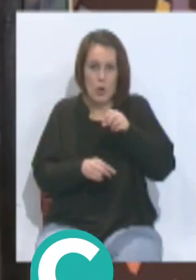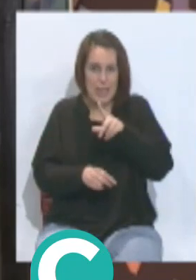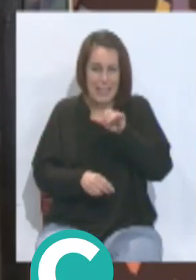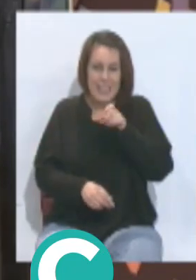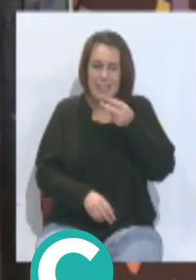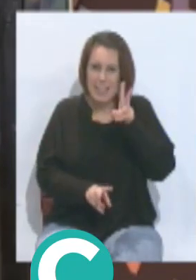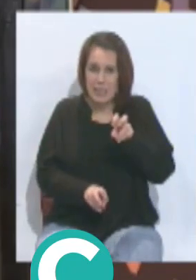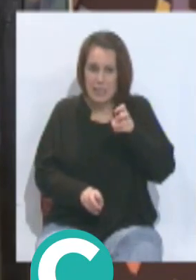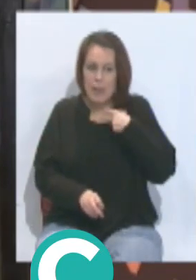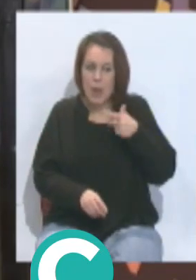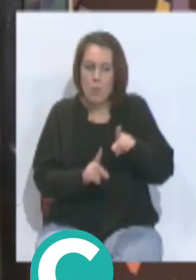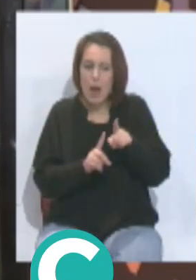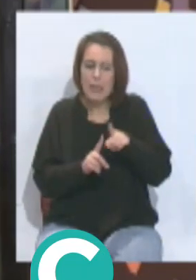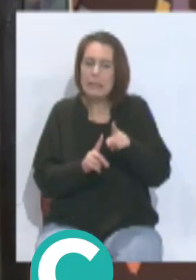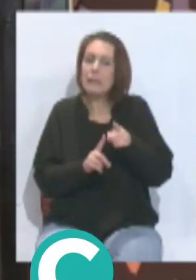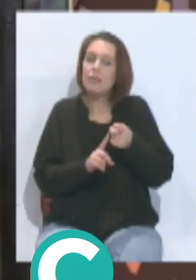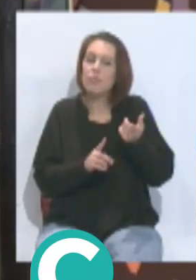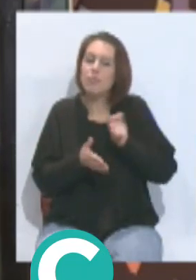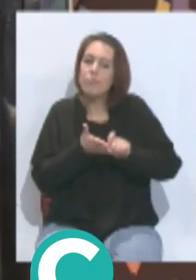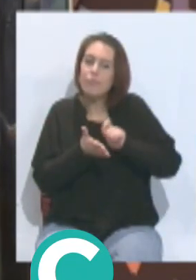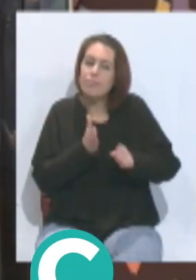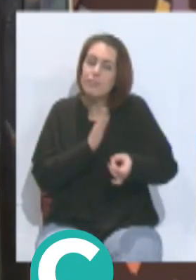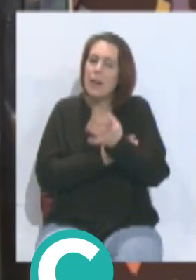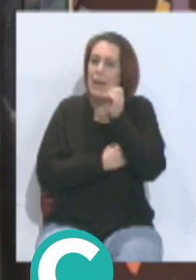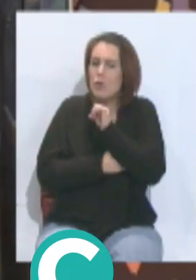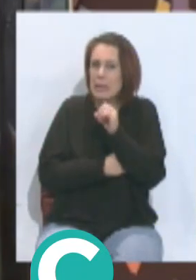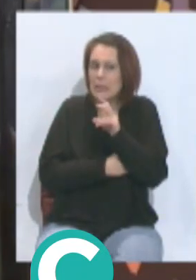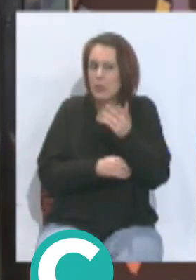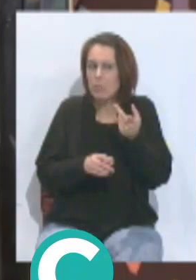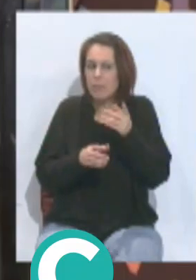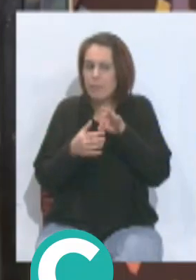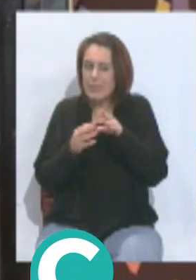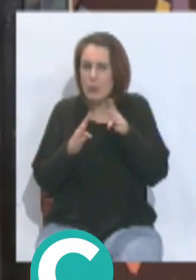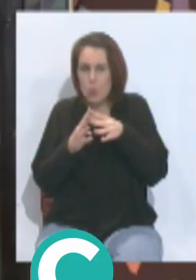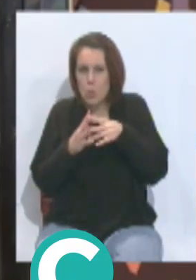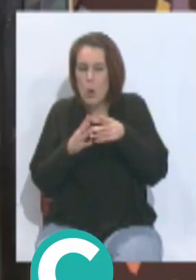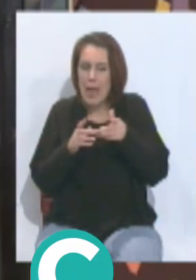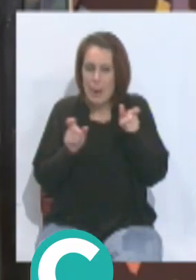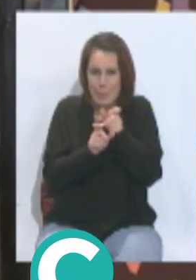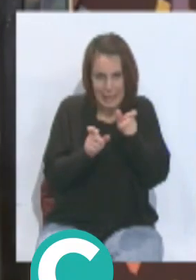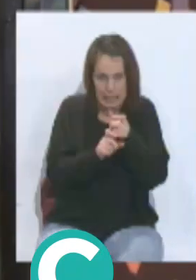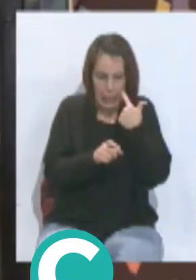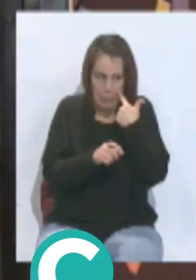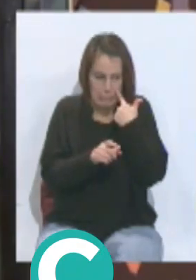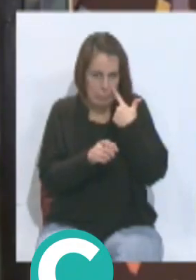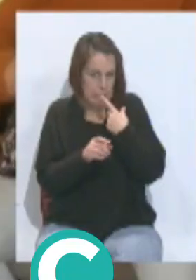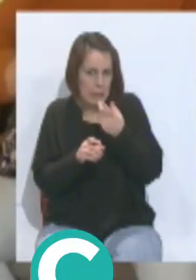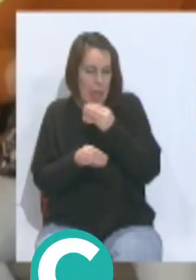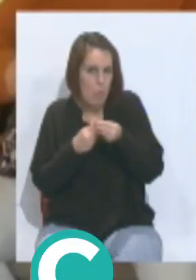acerca de cómo concibe la composición de los pasodobles en cuanto a estructura y a métrica. Atentos y